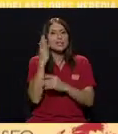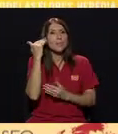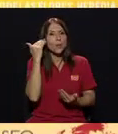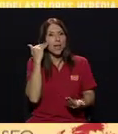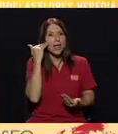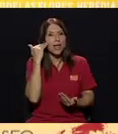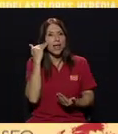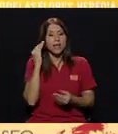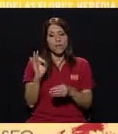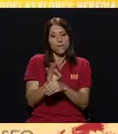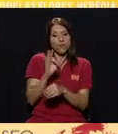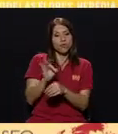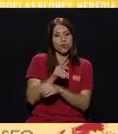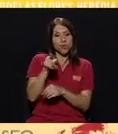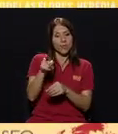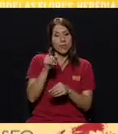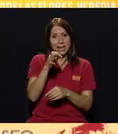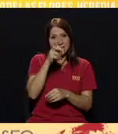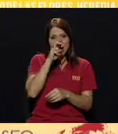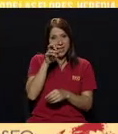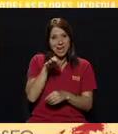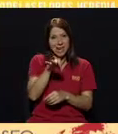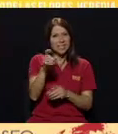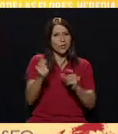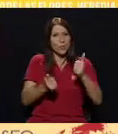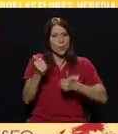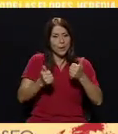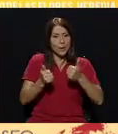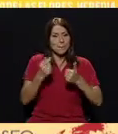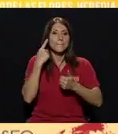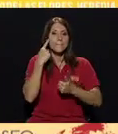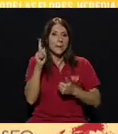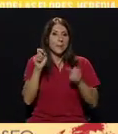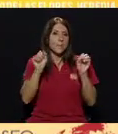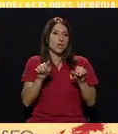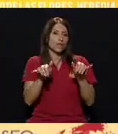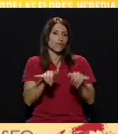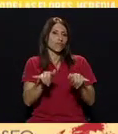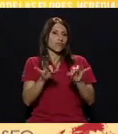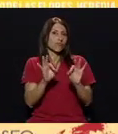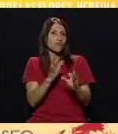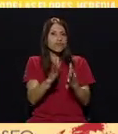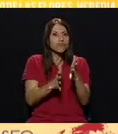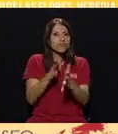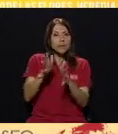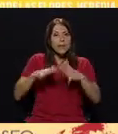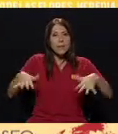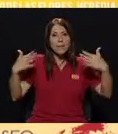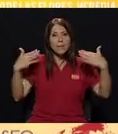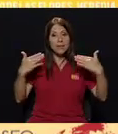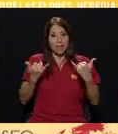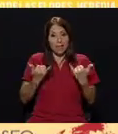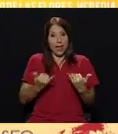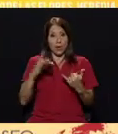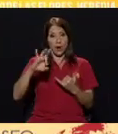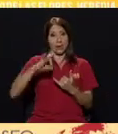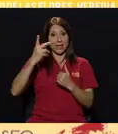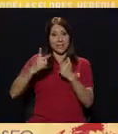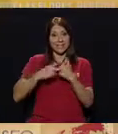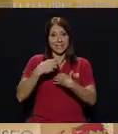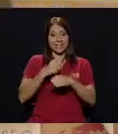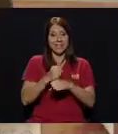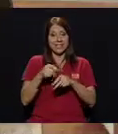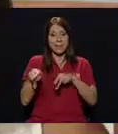la función de ellos, digamos, de las abejas, de estos insectos tan valiosos para sostener el ambiente. Esta es la octava